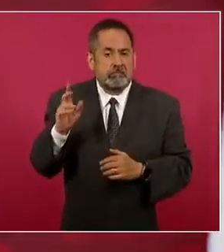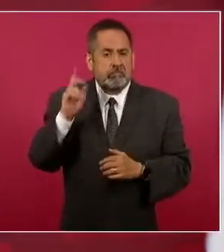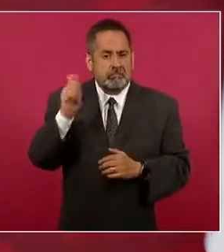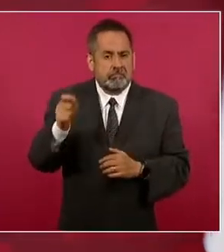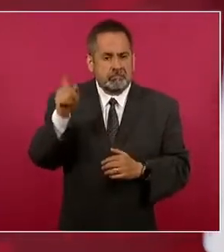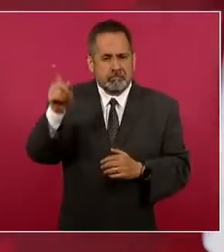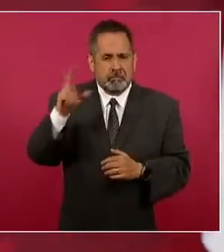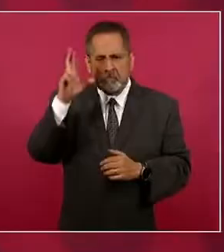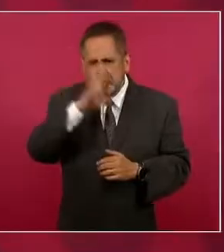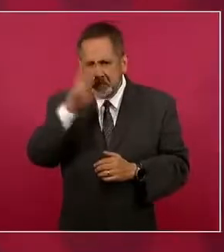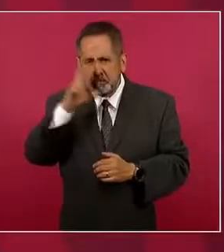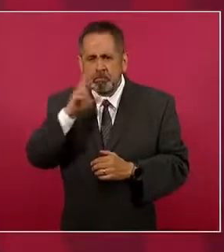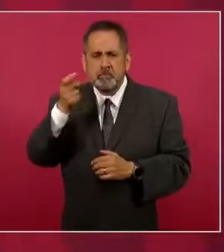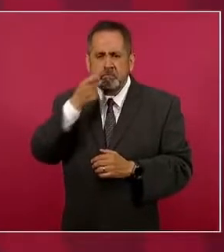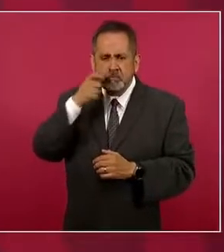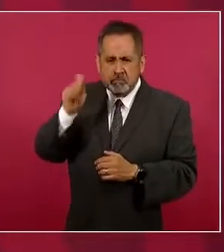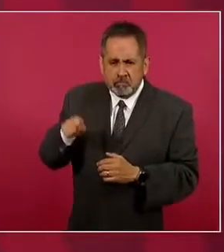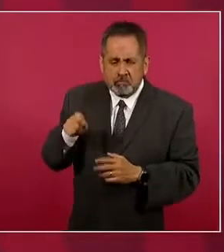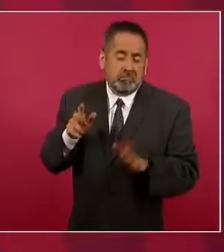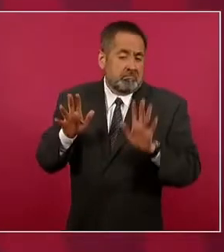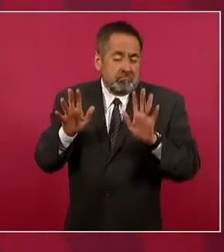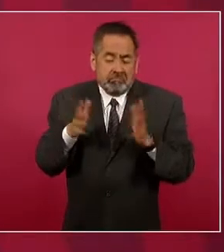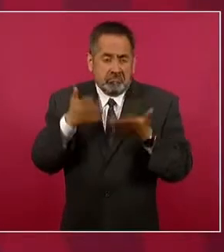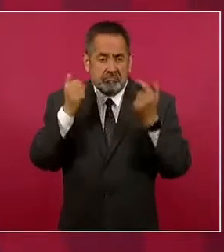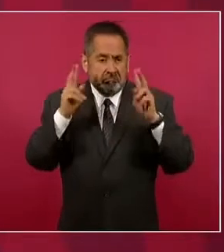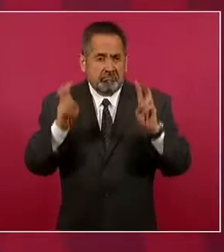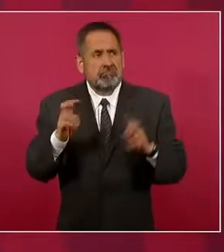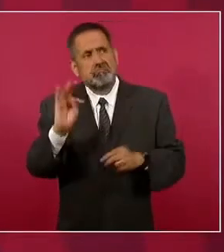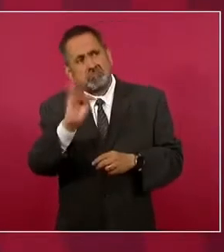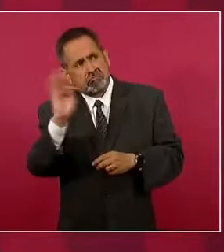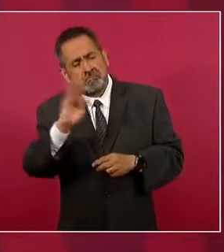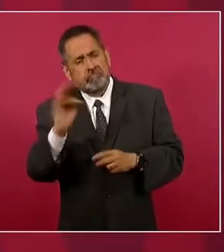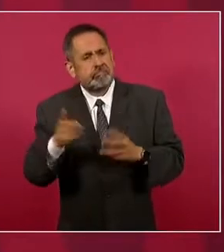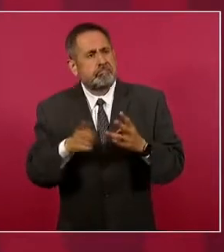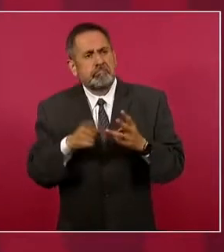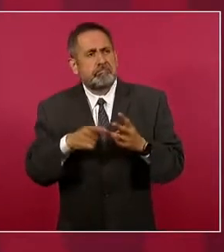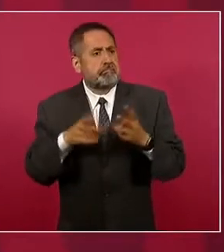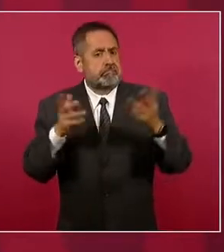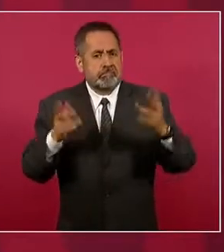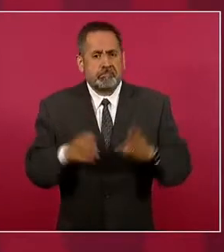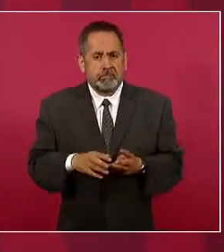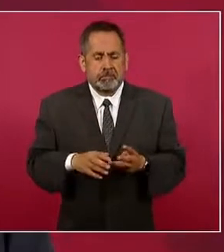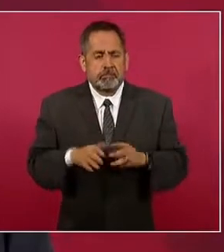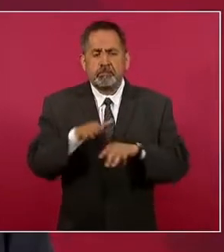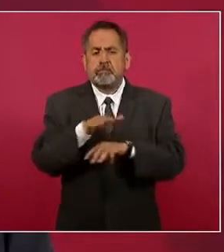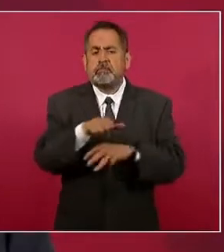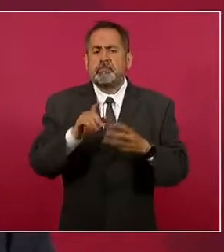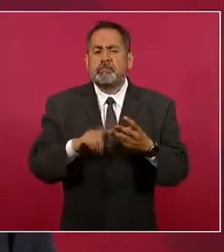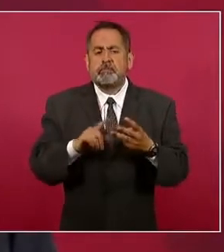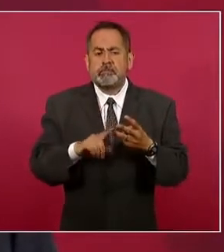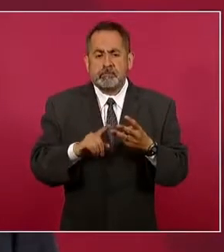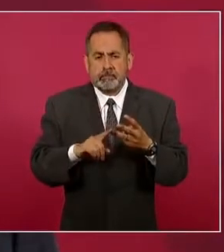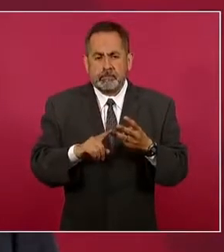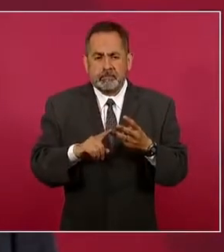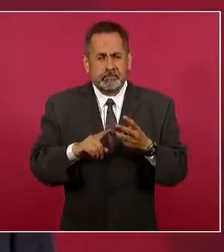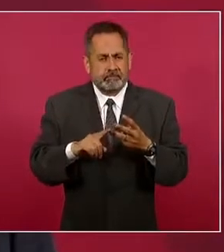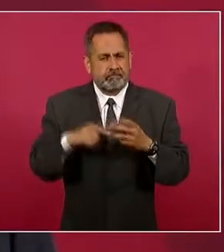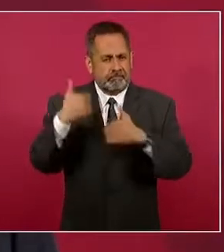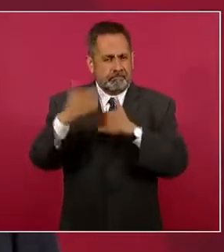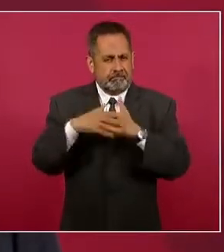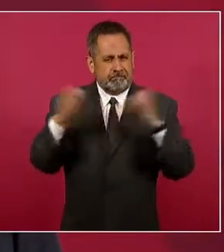en Rusia con Ucrania, puede ser lo de la Cumbre de